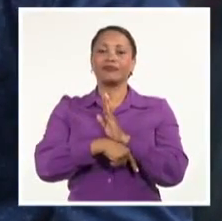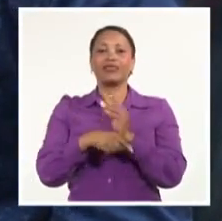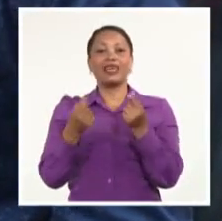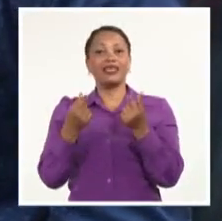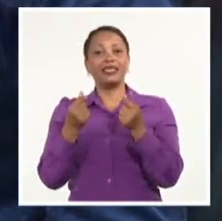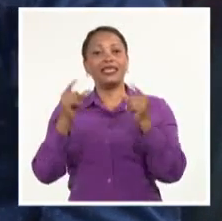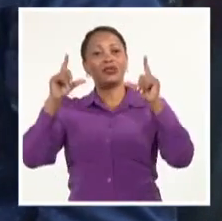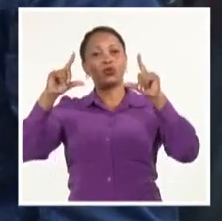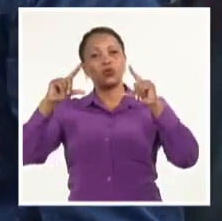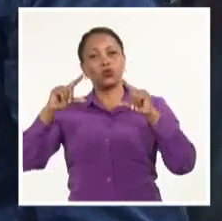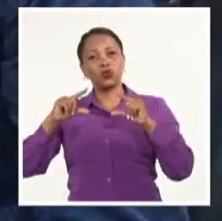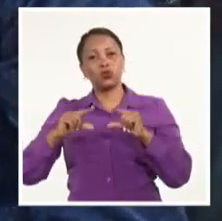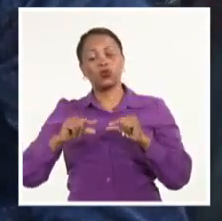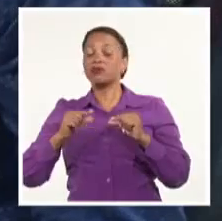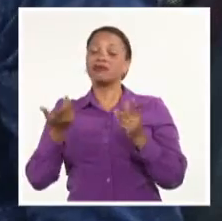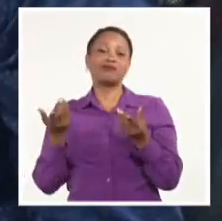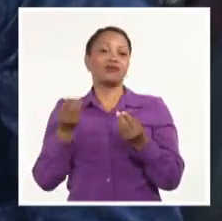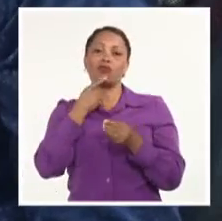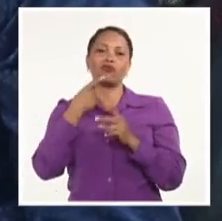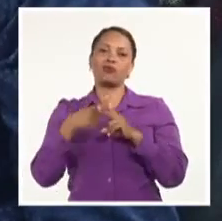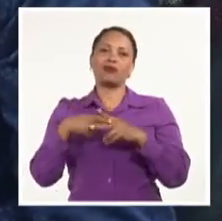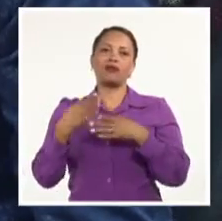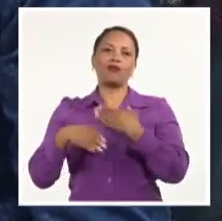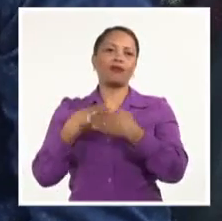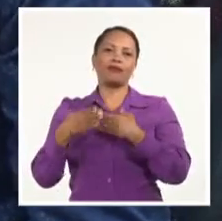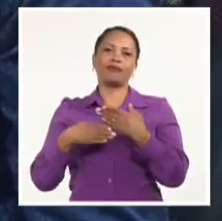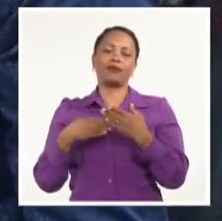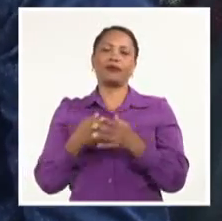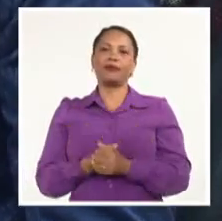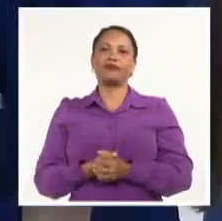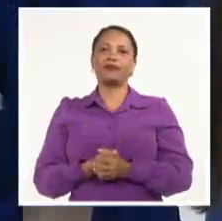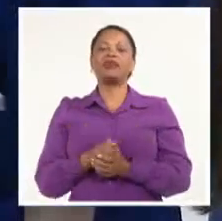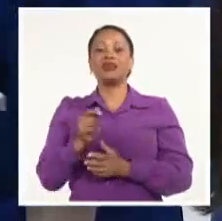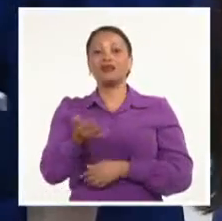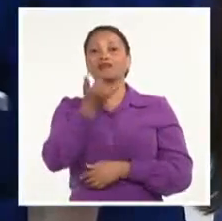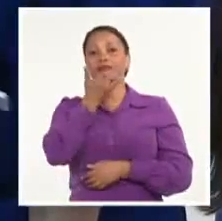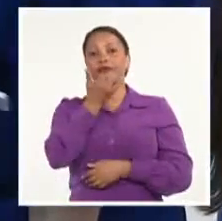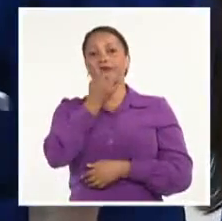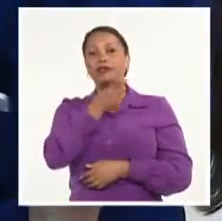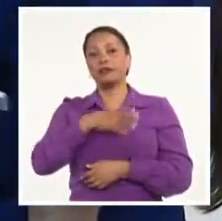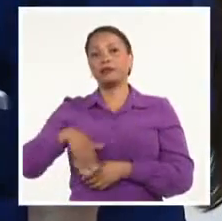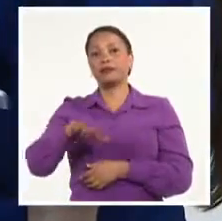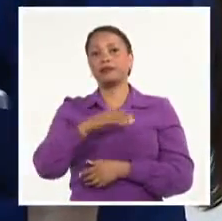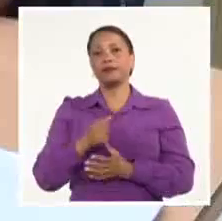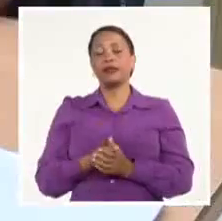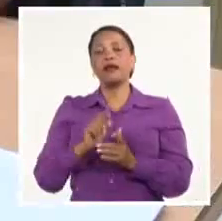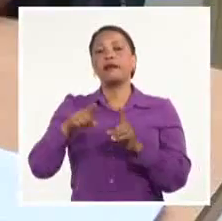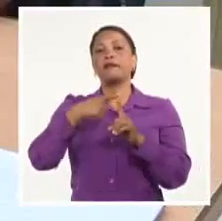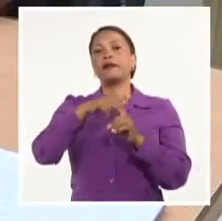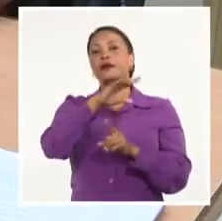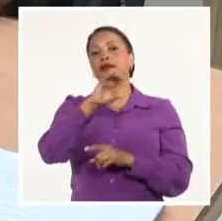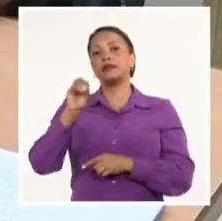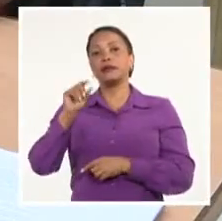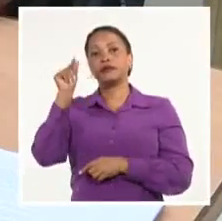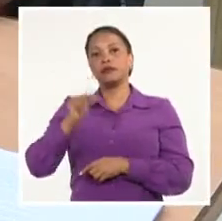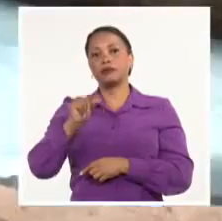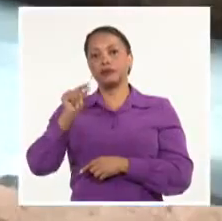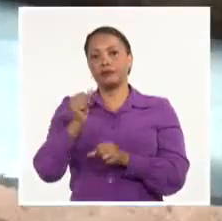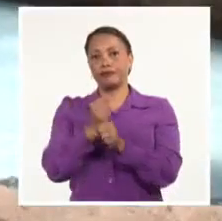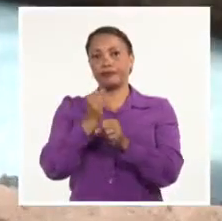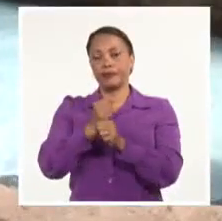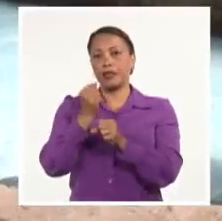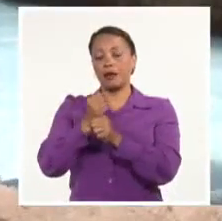un escalón muy bajo que al final incide sobre... Los más de 600 trabajadores que en distintas áreas laboran en